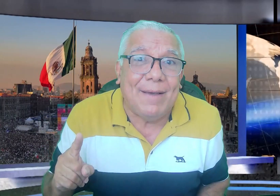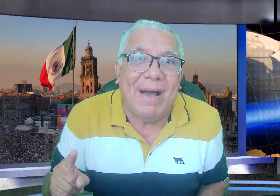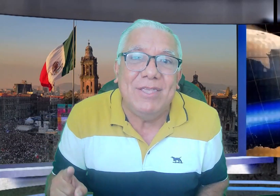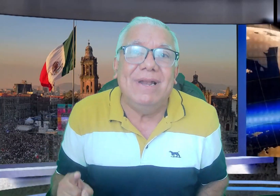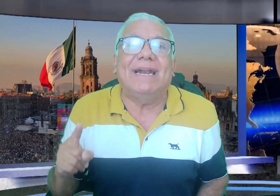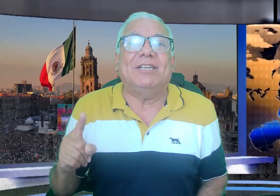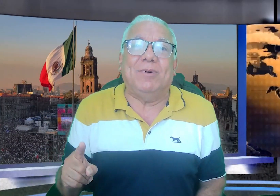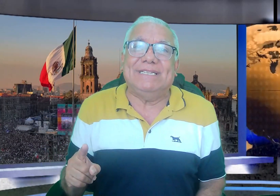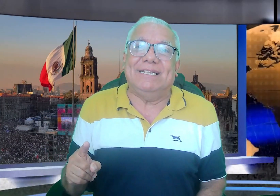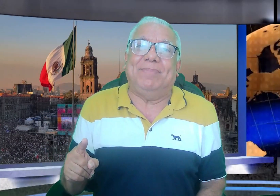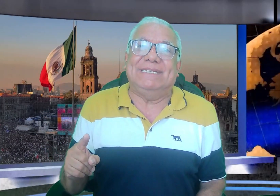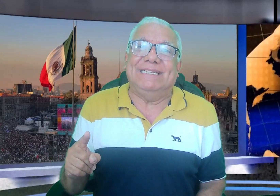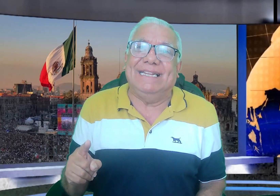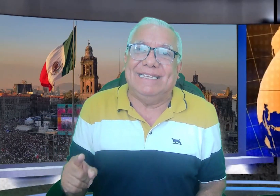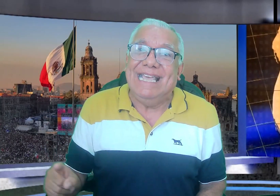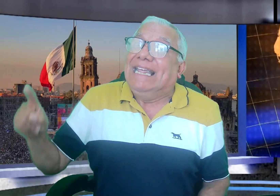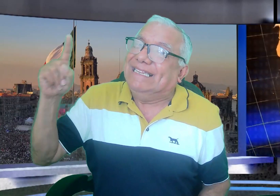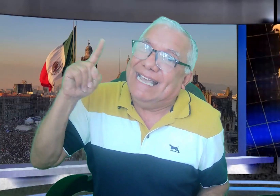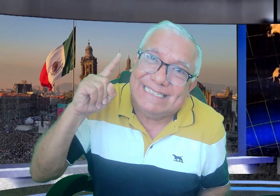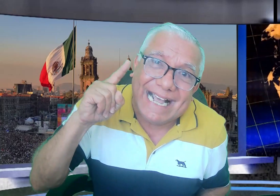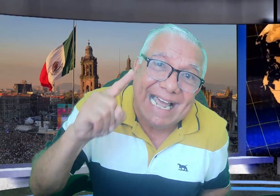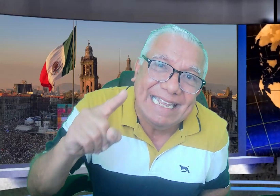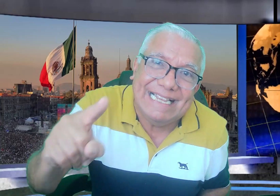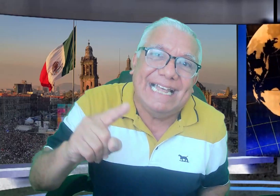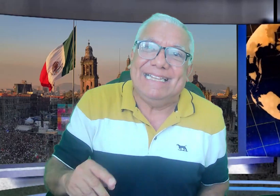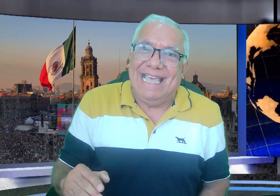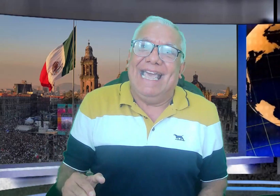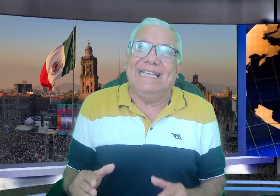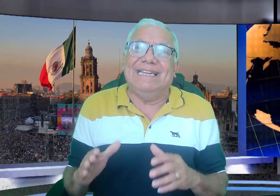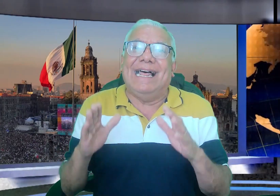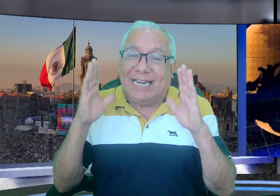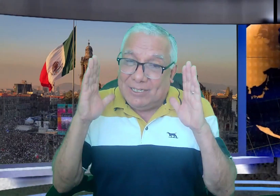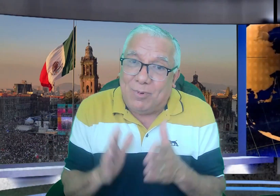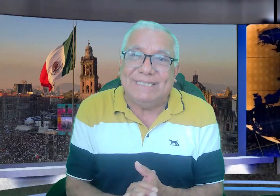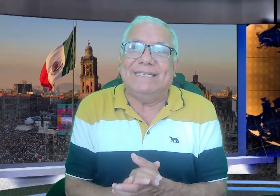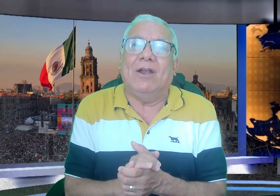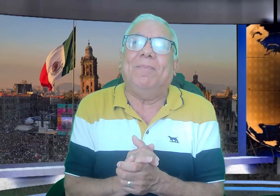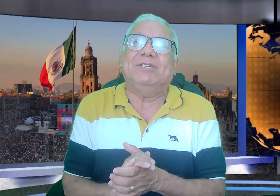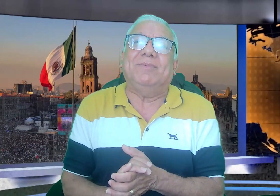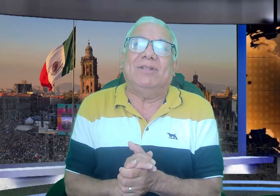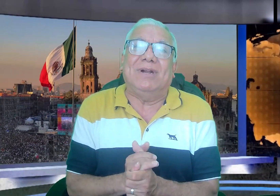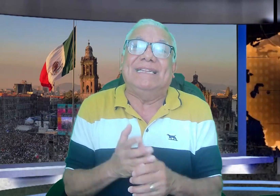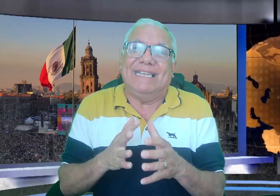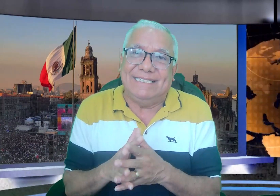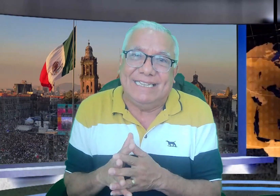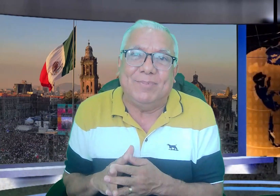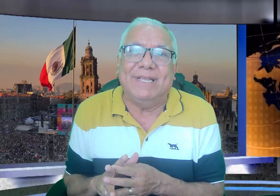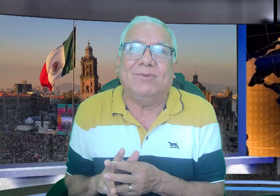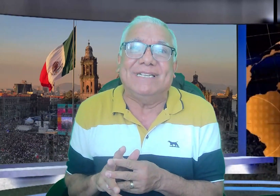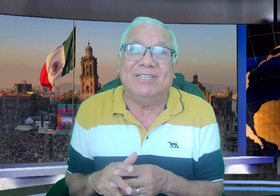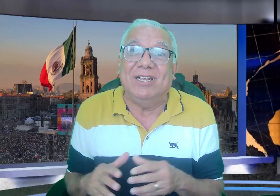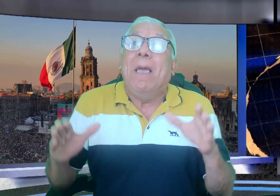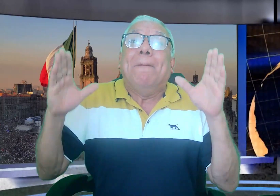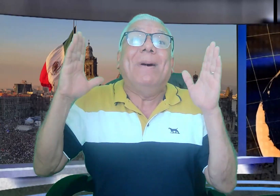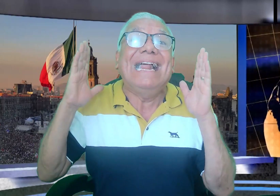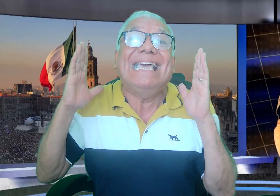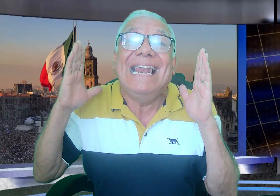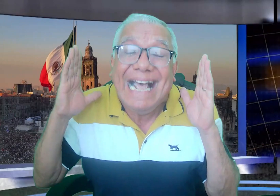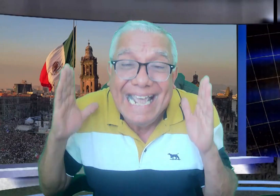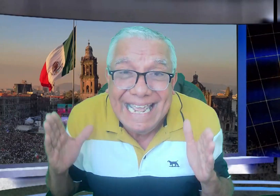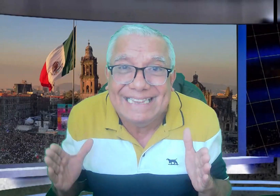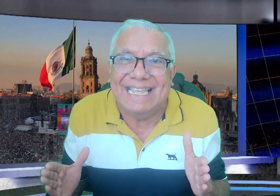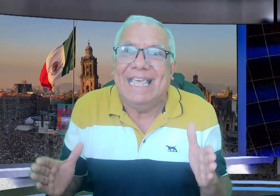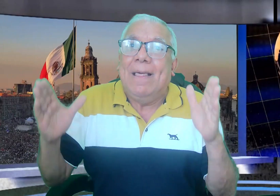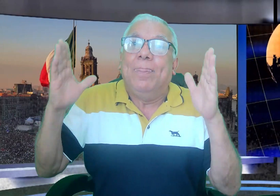ese tamaño es la respuesta del presidente, de esa calidad es la respuesta de López Obrador ante este tipo de acusaciones, para que